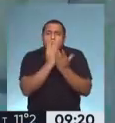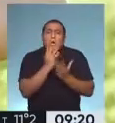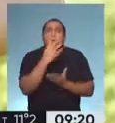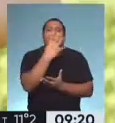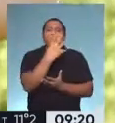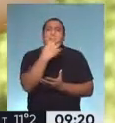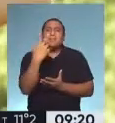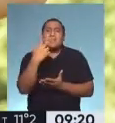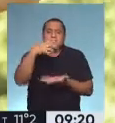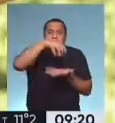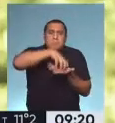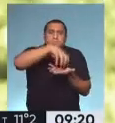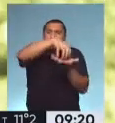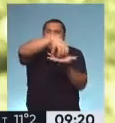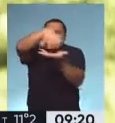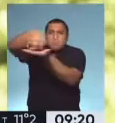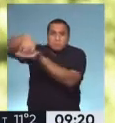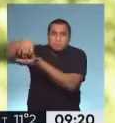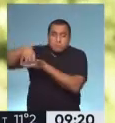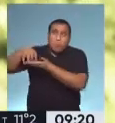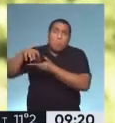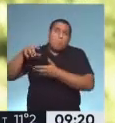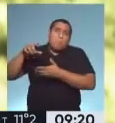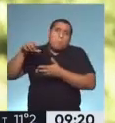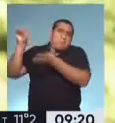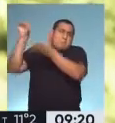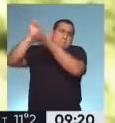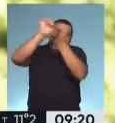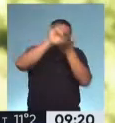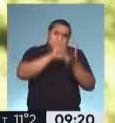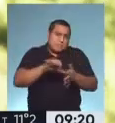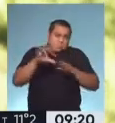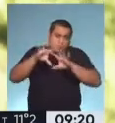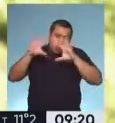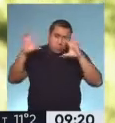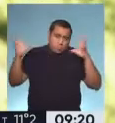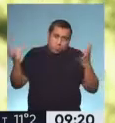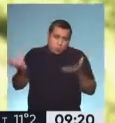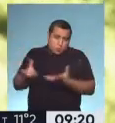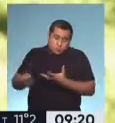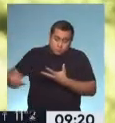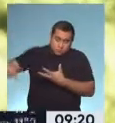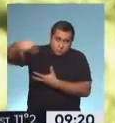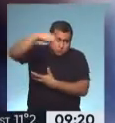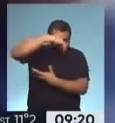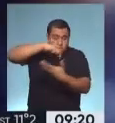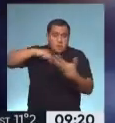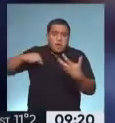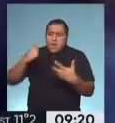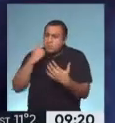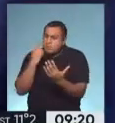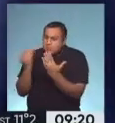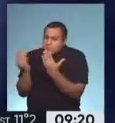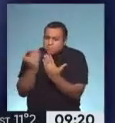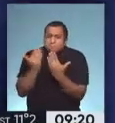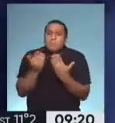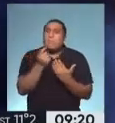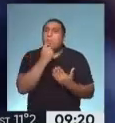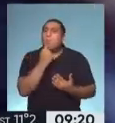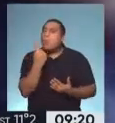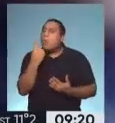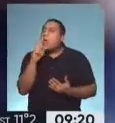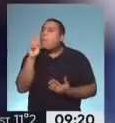de varias partes del mundo en el cual se comparó una mujer